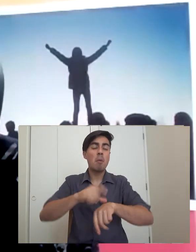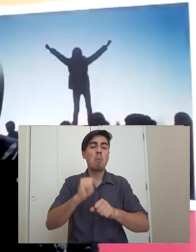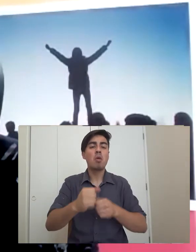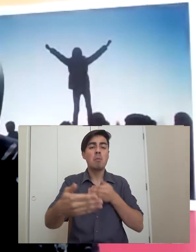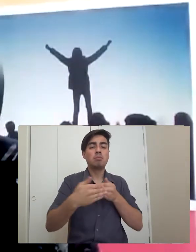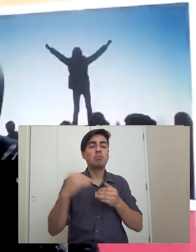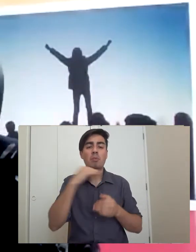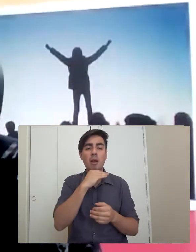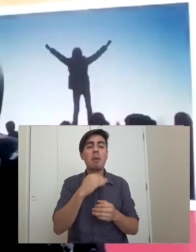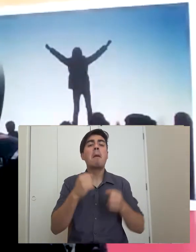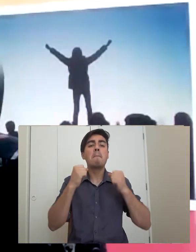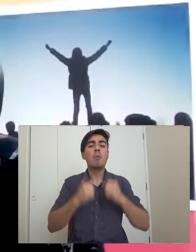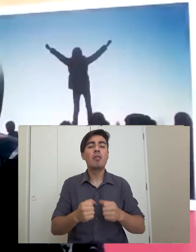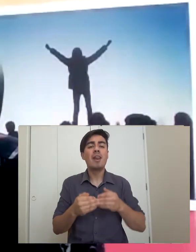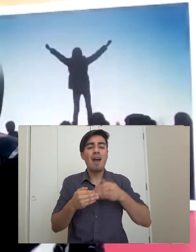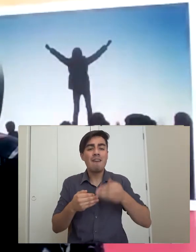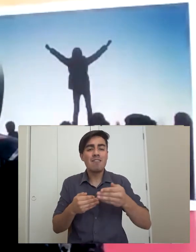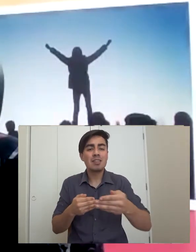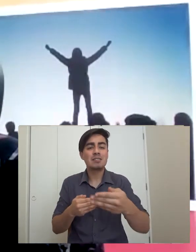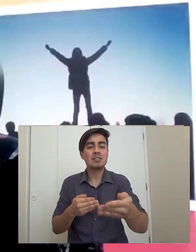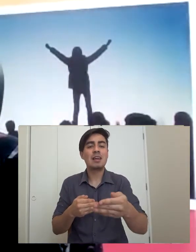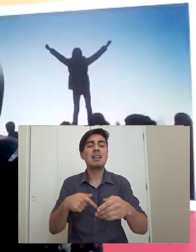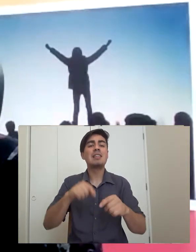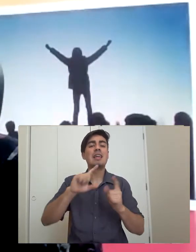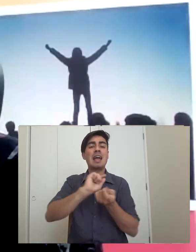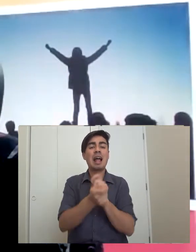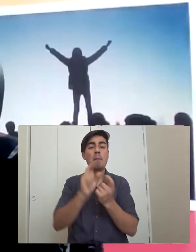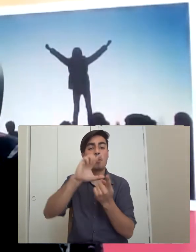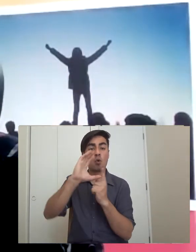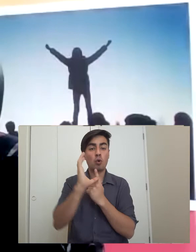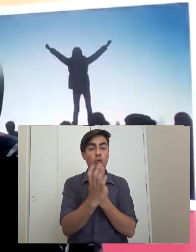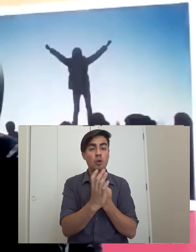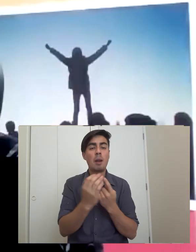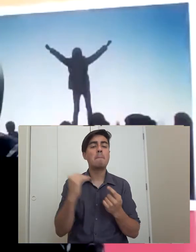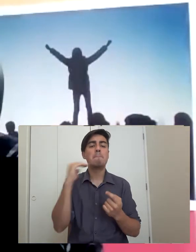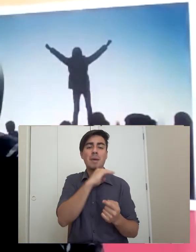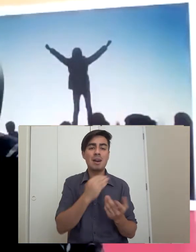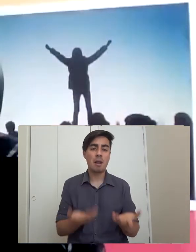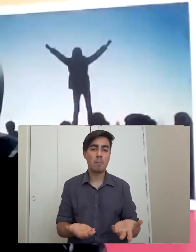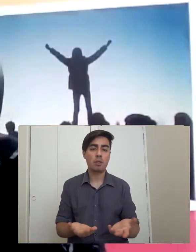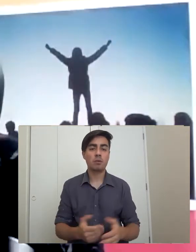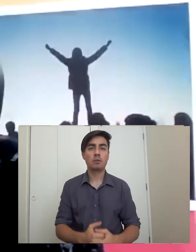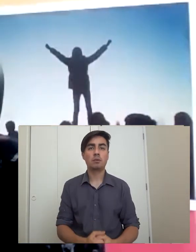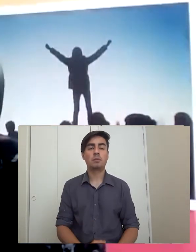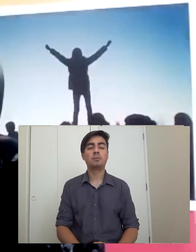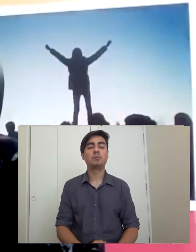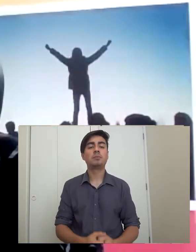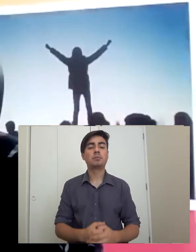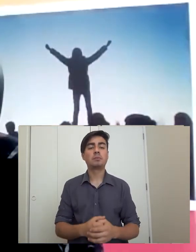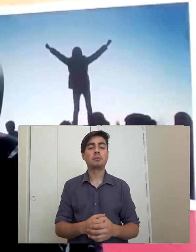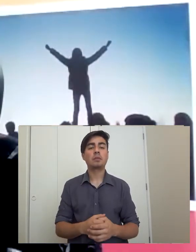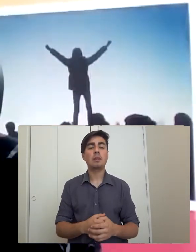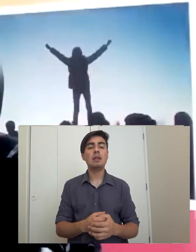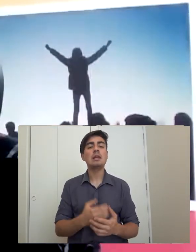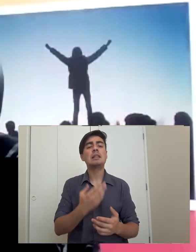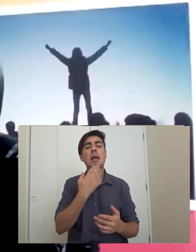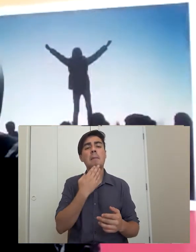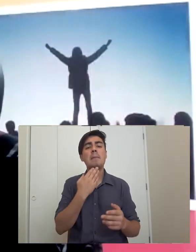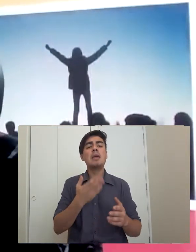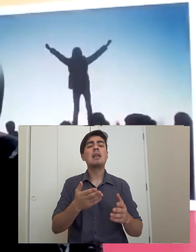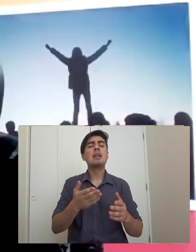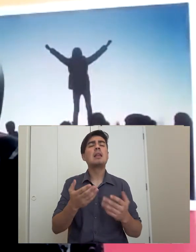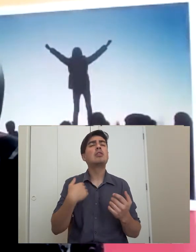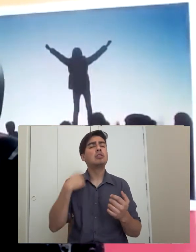para avanzar en este cambio cultural más rápido. Y además es